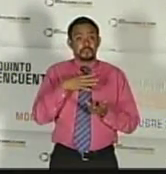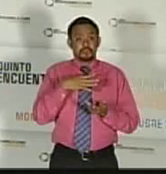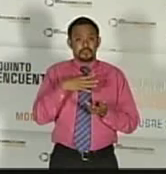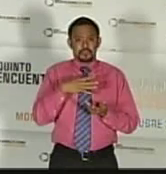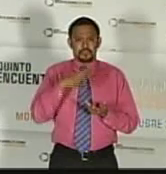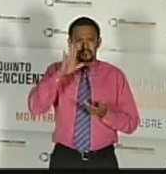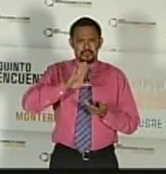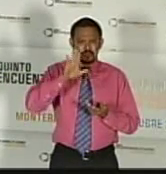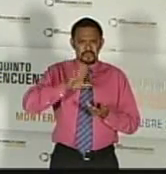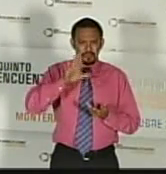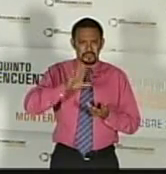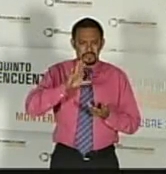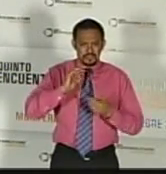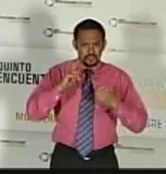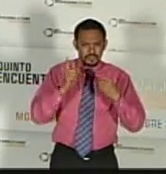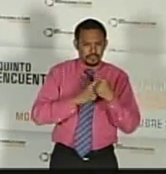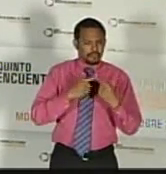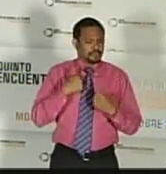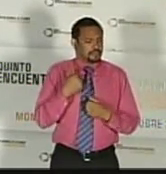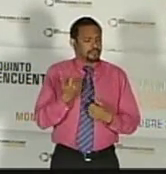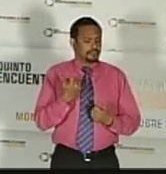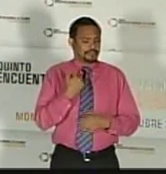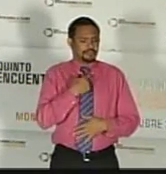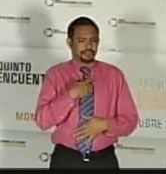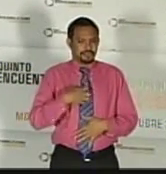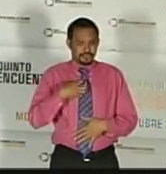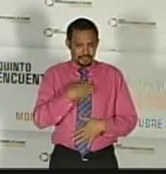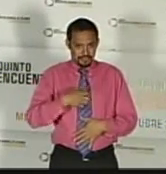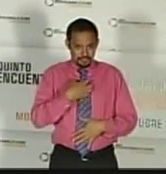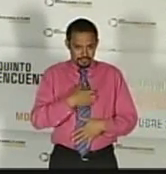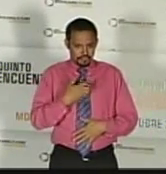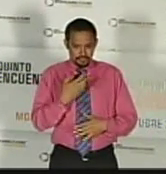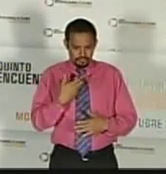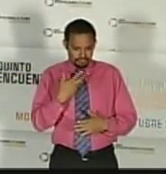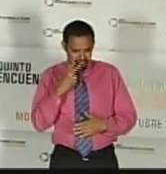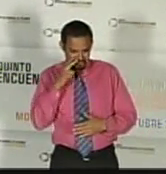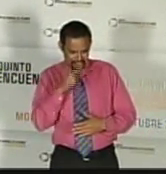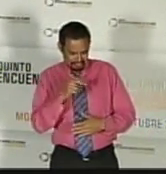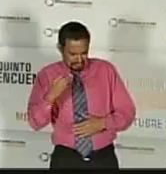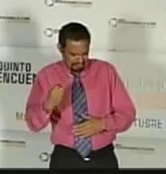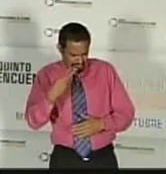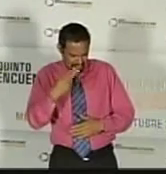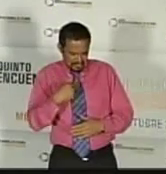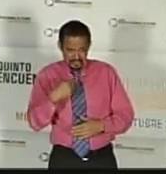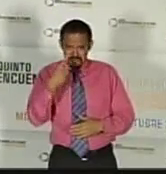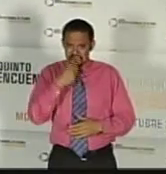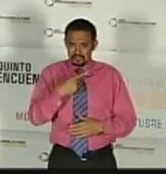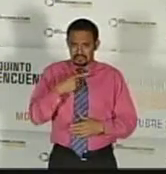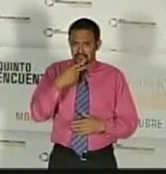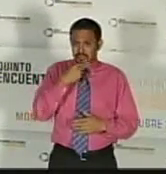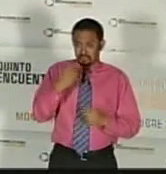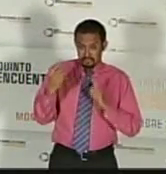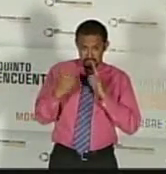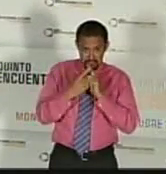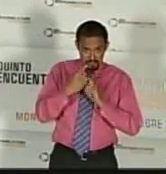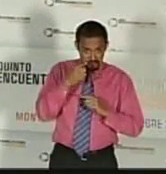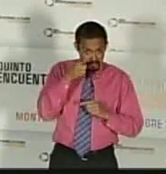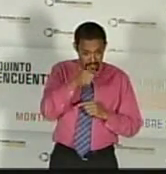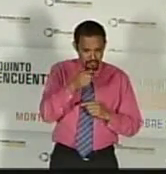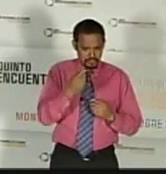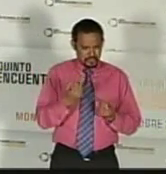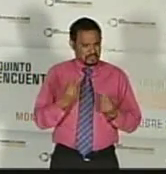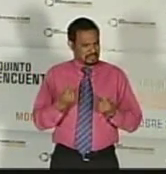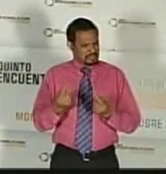me pareció ser muy afortunada en aquel entonces el poder leer a Maslow y dijo, debes de ser muy audaz. Así que le